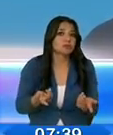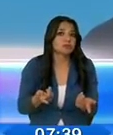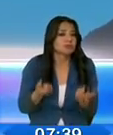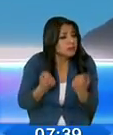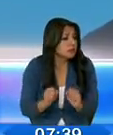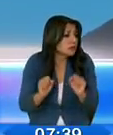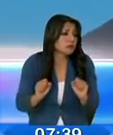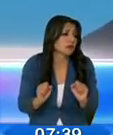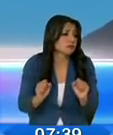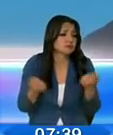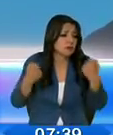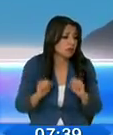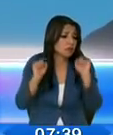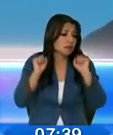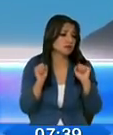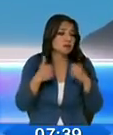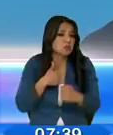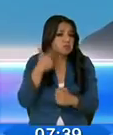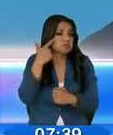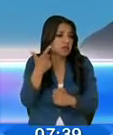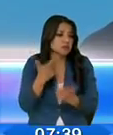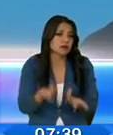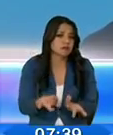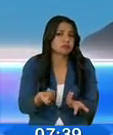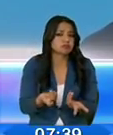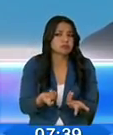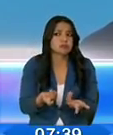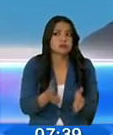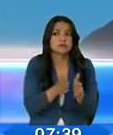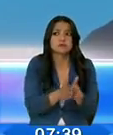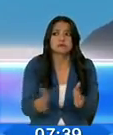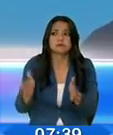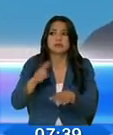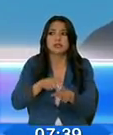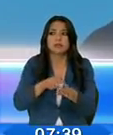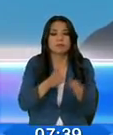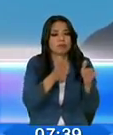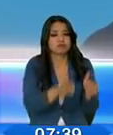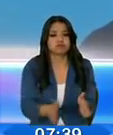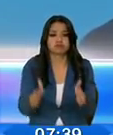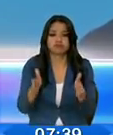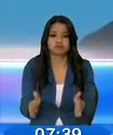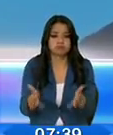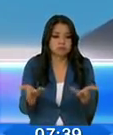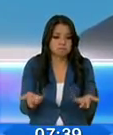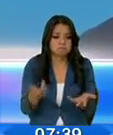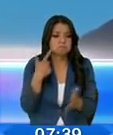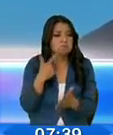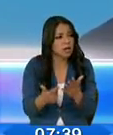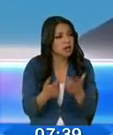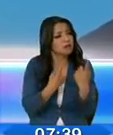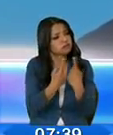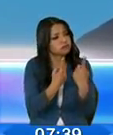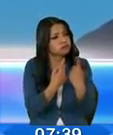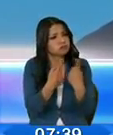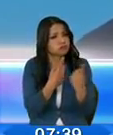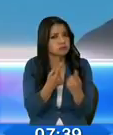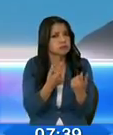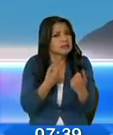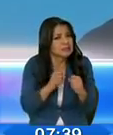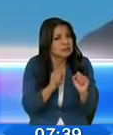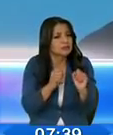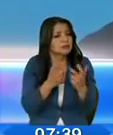De todas maneras, yo creo que el dar un espacio para un acercamiento y un